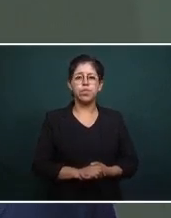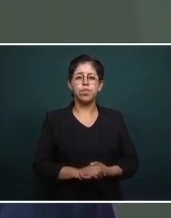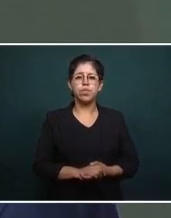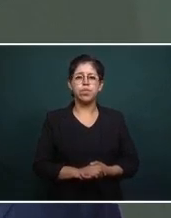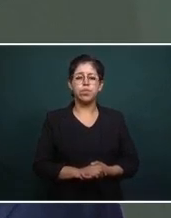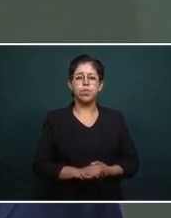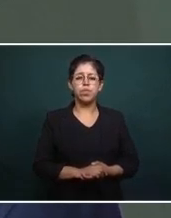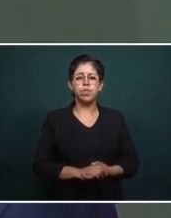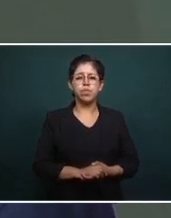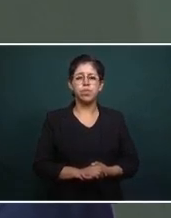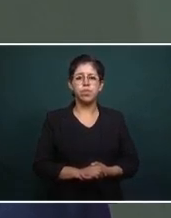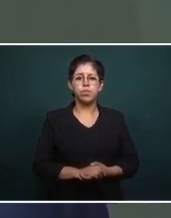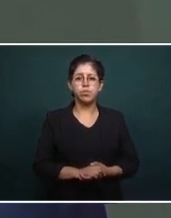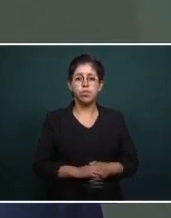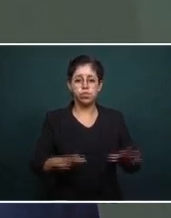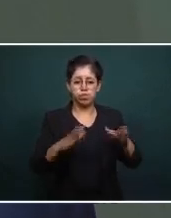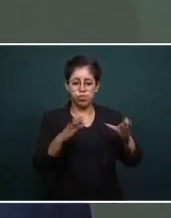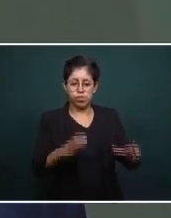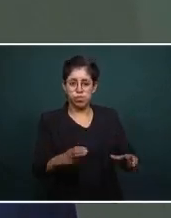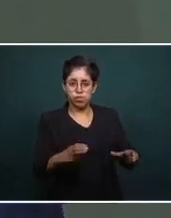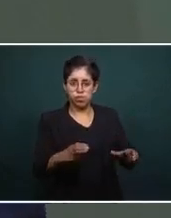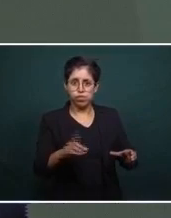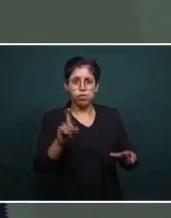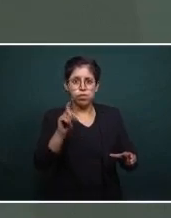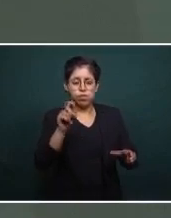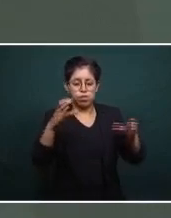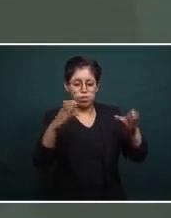en una poza,